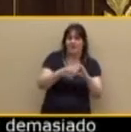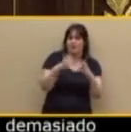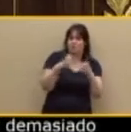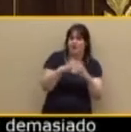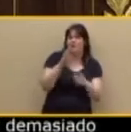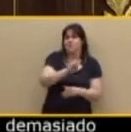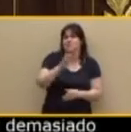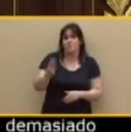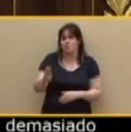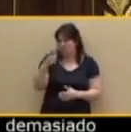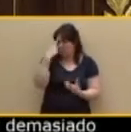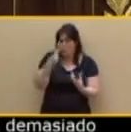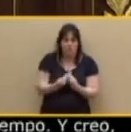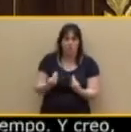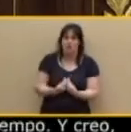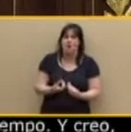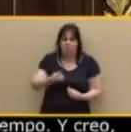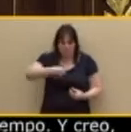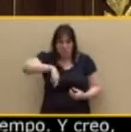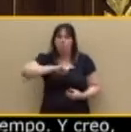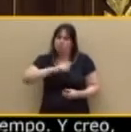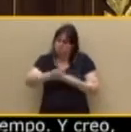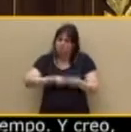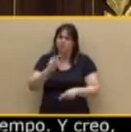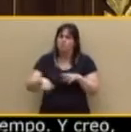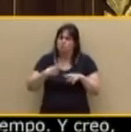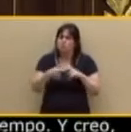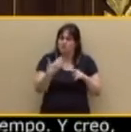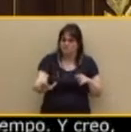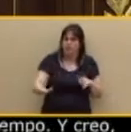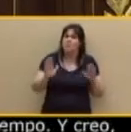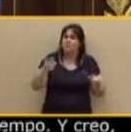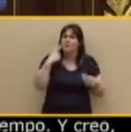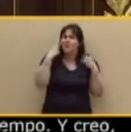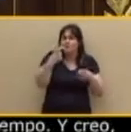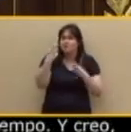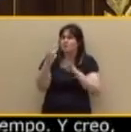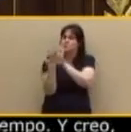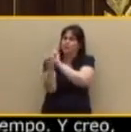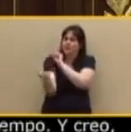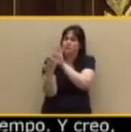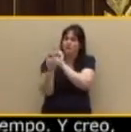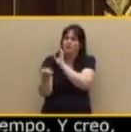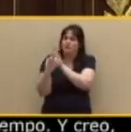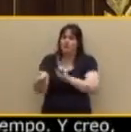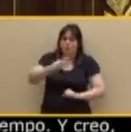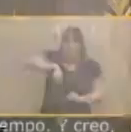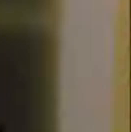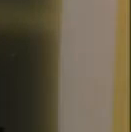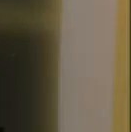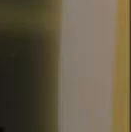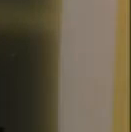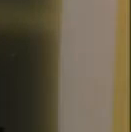introducirá una variable más fuerte una restricción más fuerte que otros forzados políticamente tenemos tres minutos